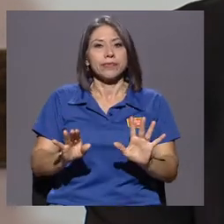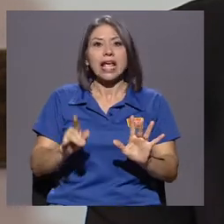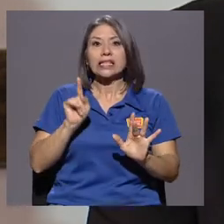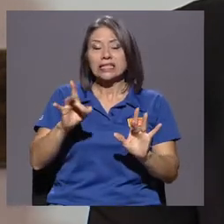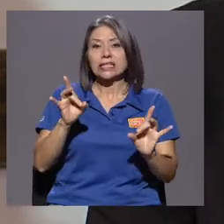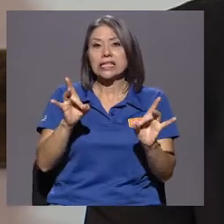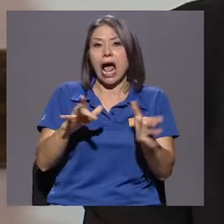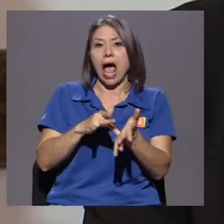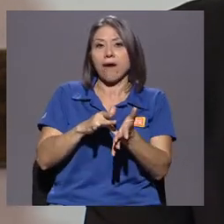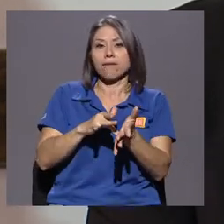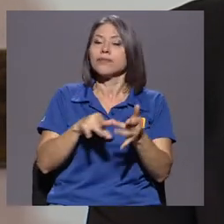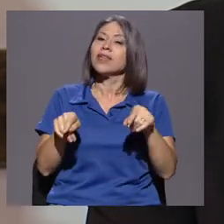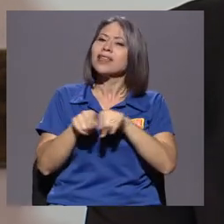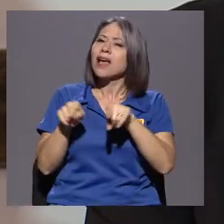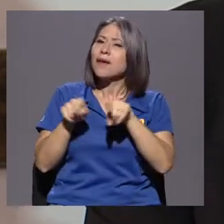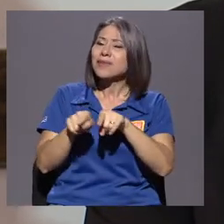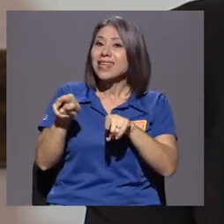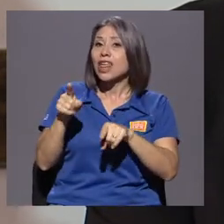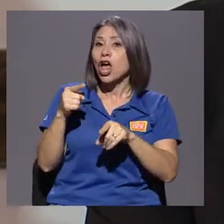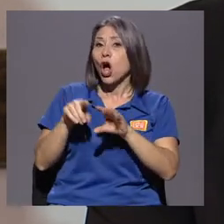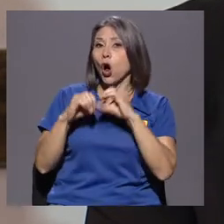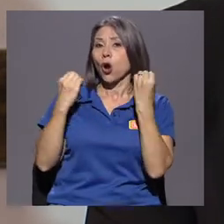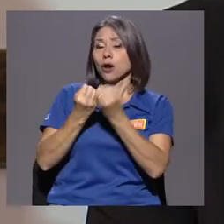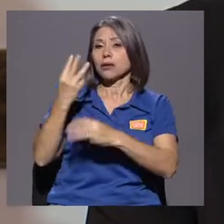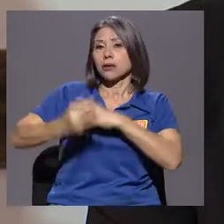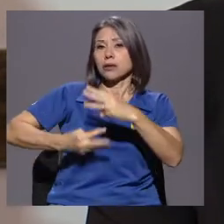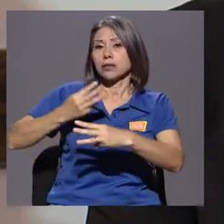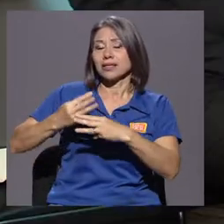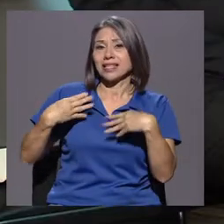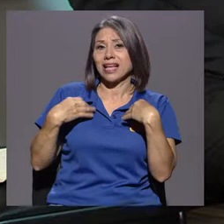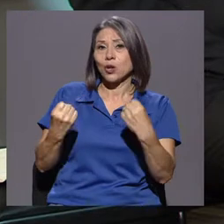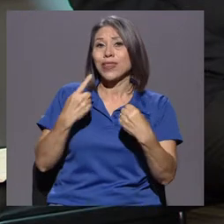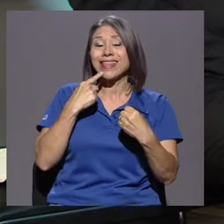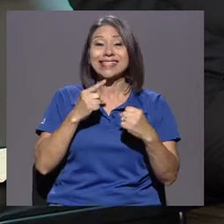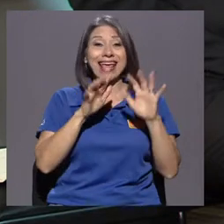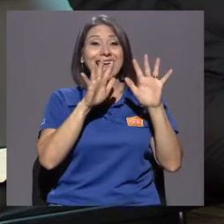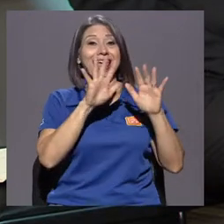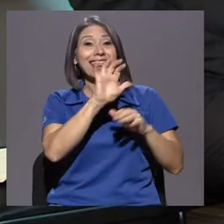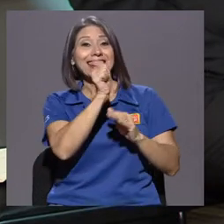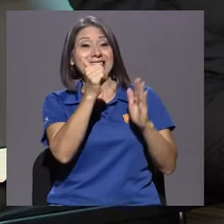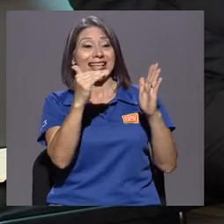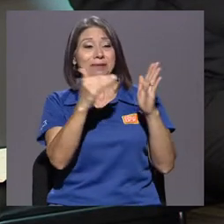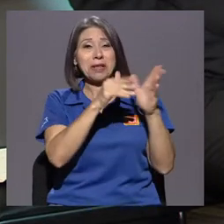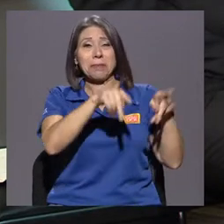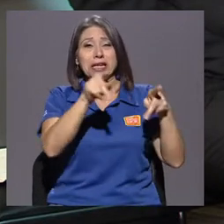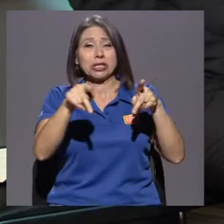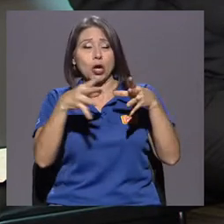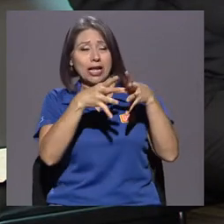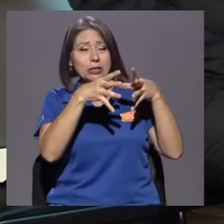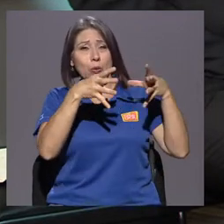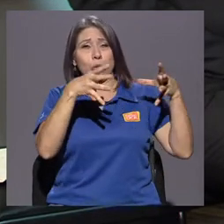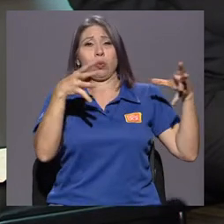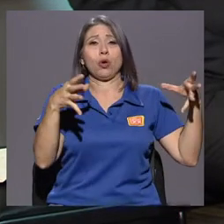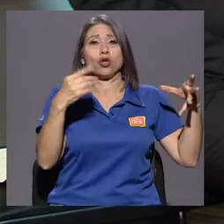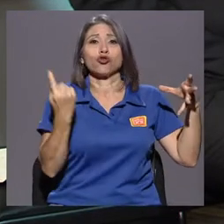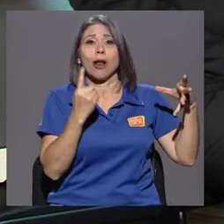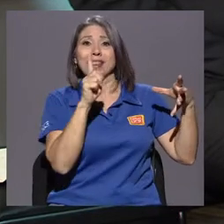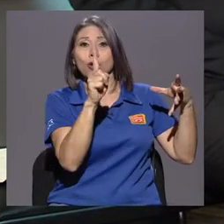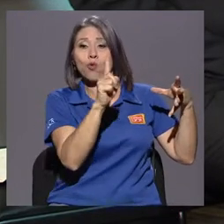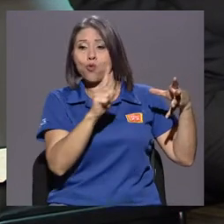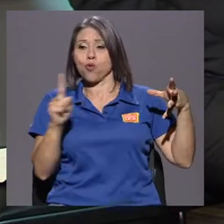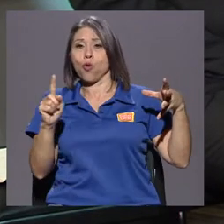común dice la organización mundial de la salud que es uno entre 10.000 a 66 y sí sí sí me pegue a la lotería